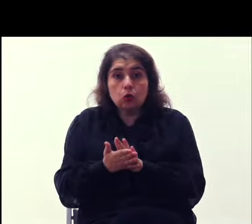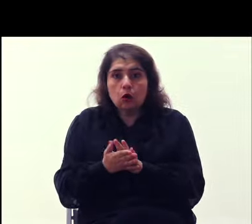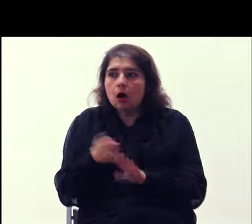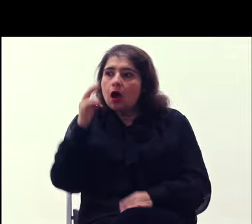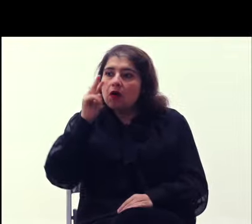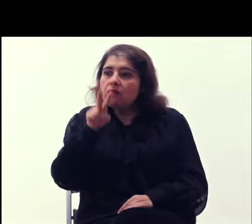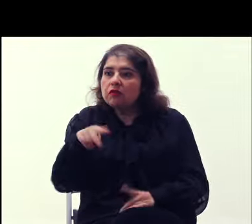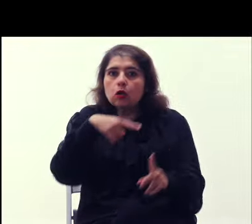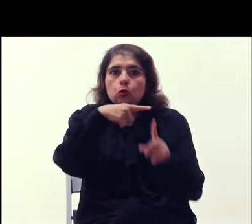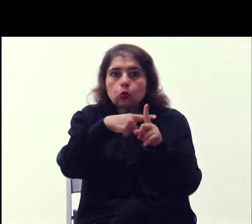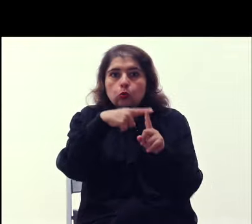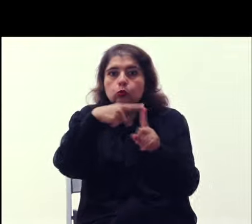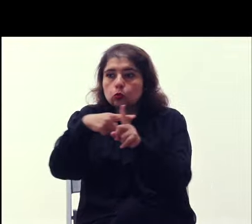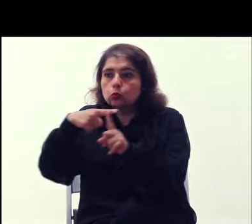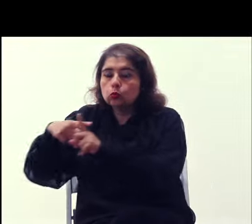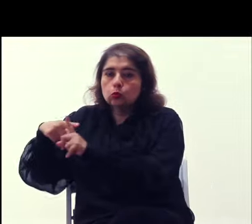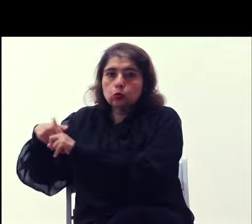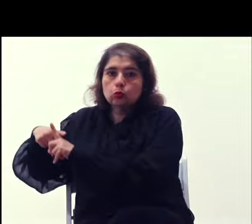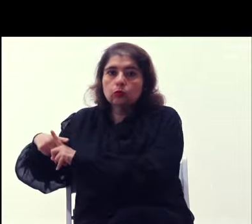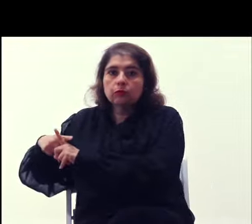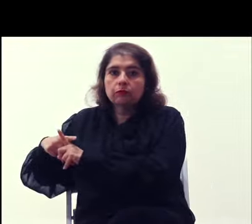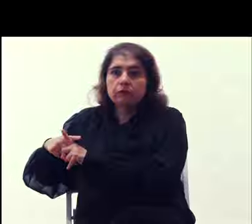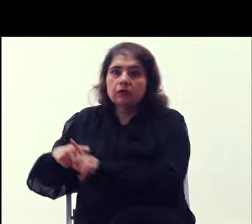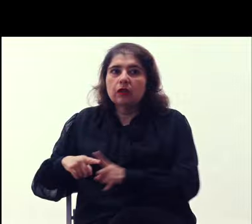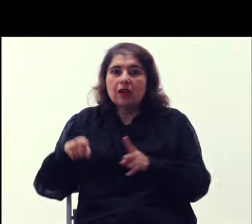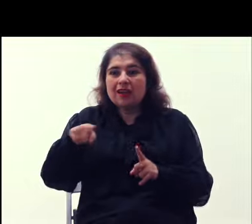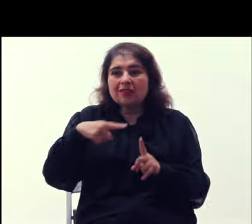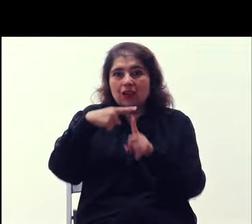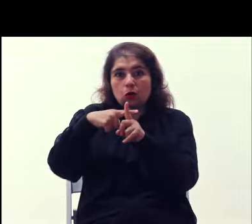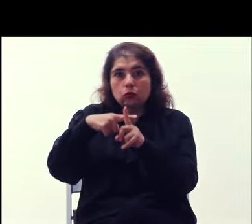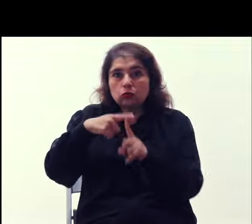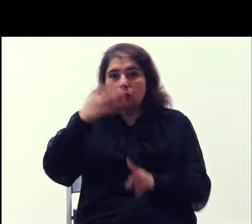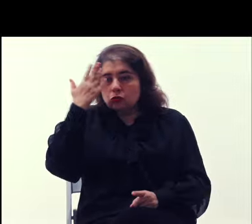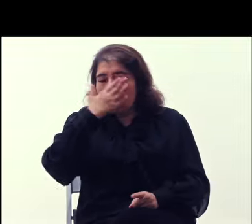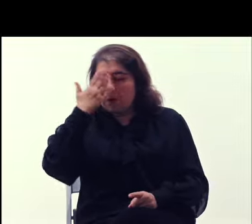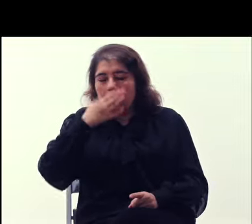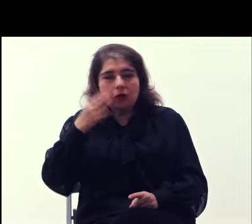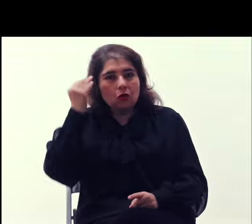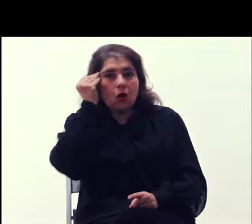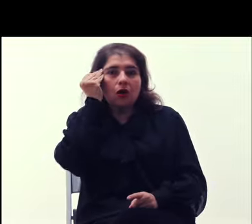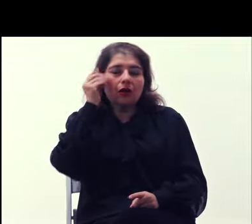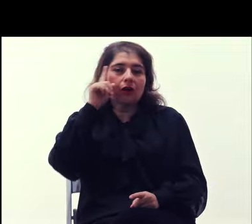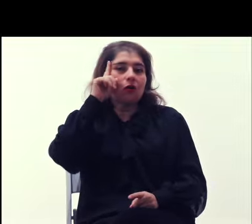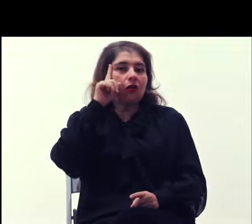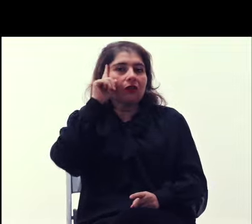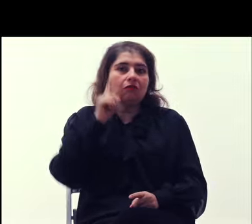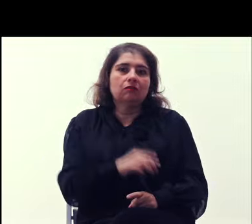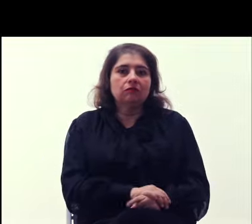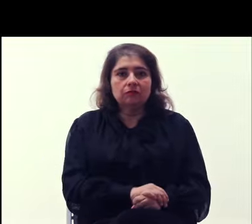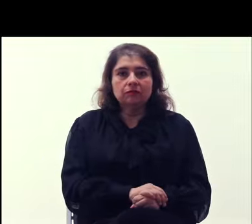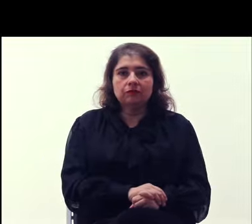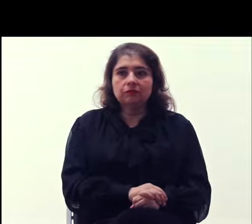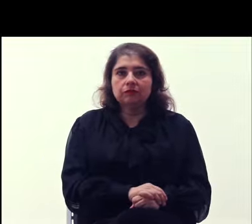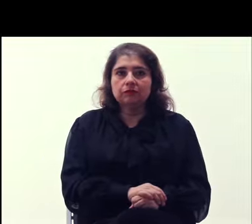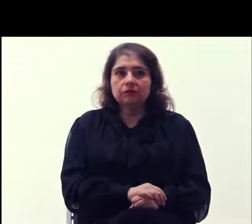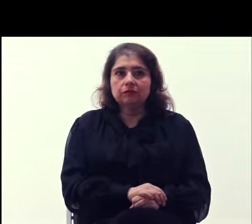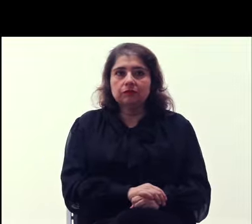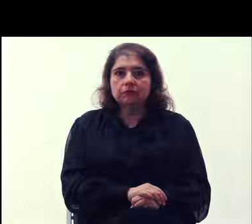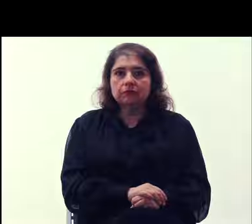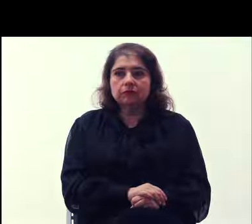todo el recorrido, allí las vi. Eran las cruces, o mejor dicho, las sombras de las cruces que yo recordaba.